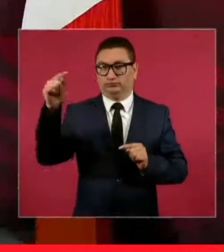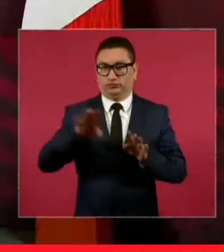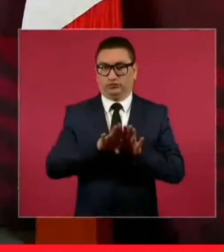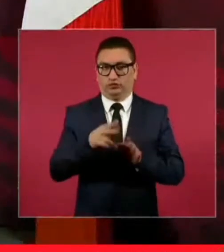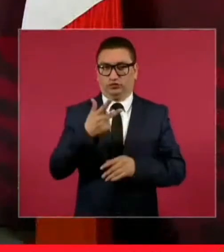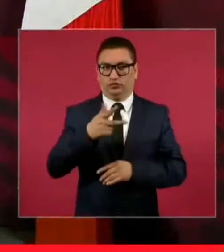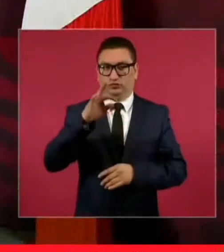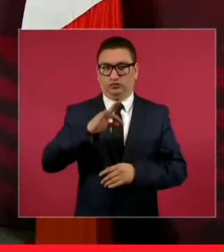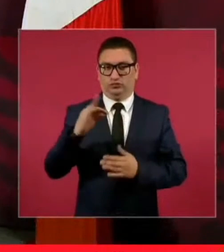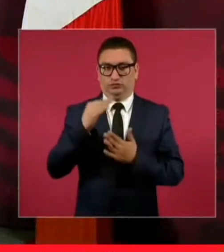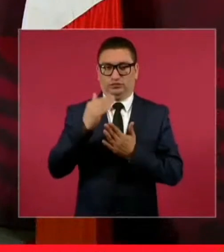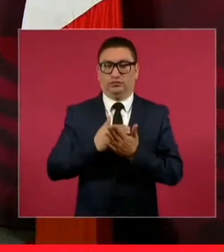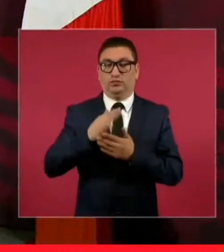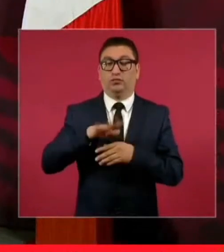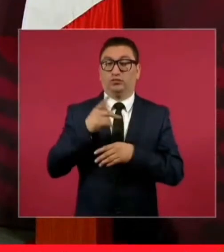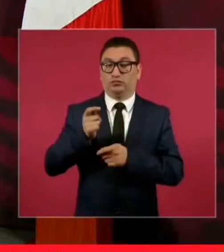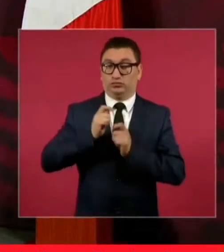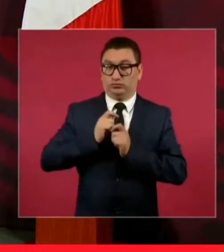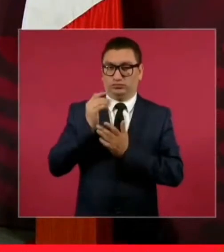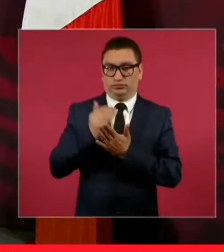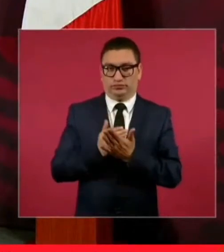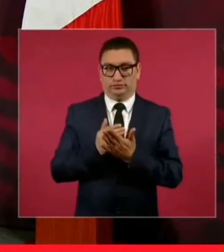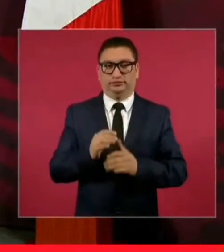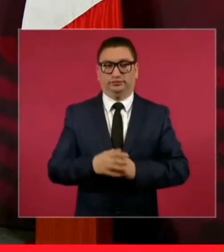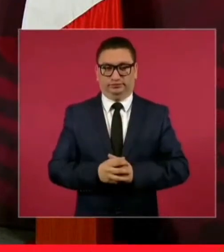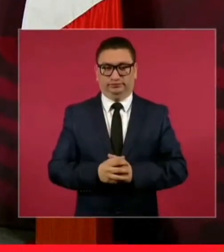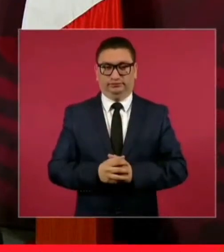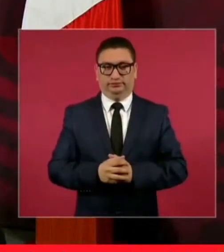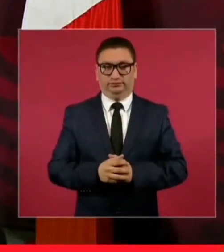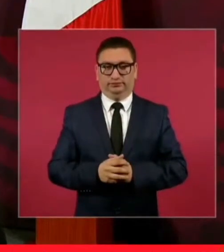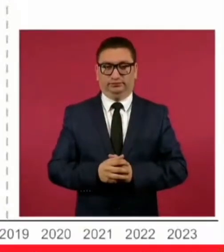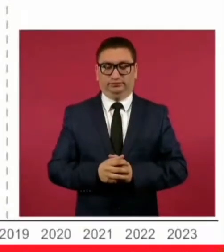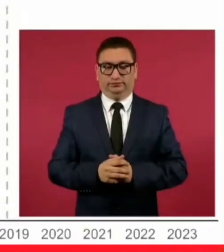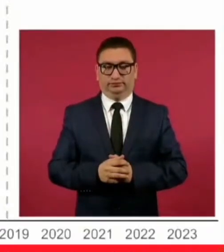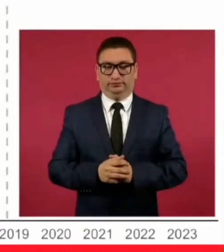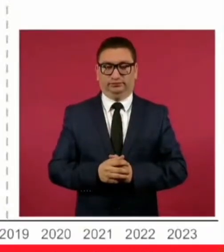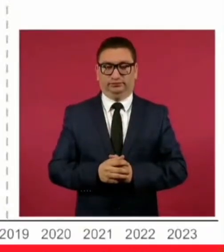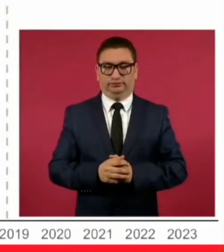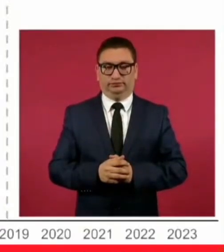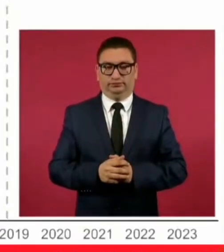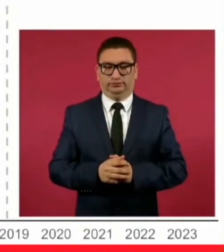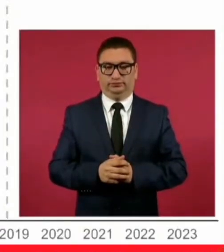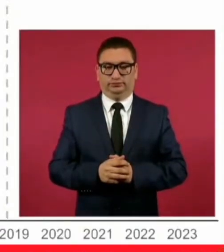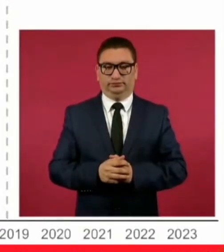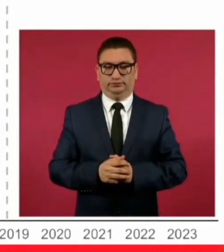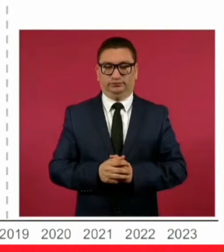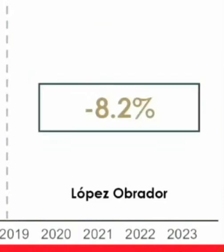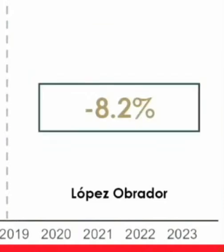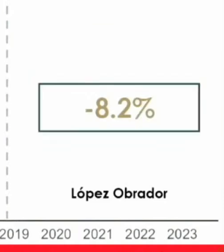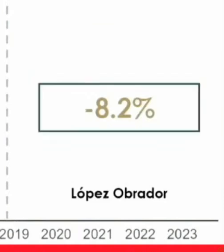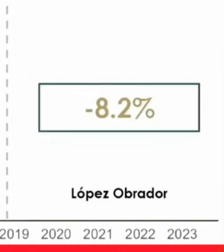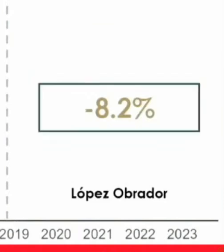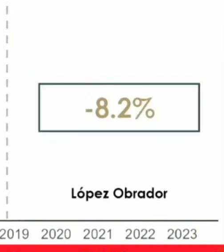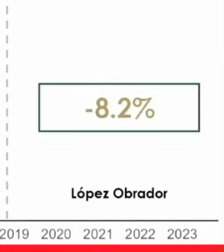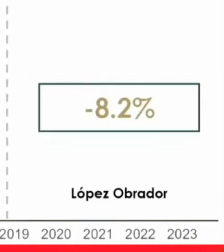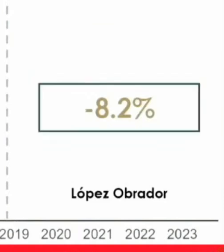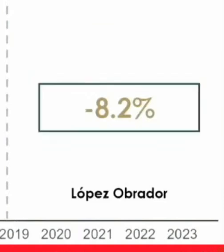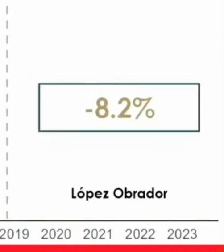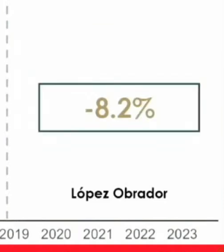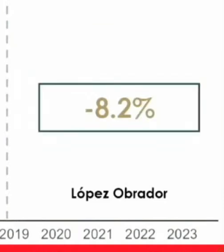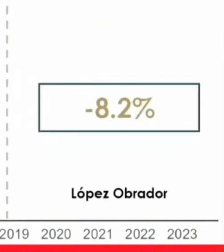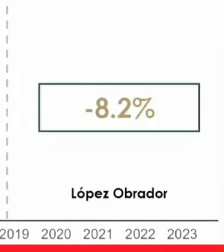8% menos que cuando llegamos, en términos reales. La Magna, bájale,